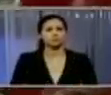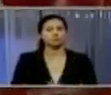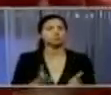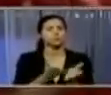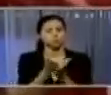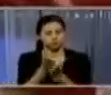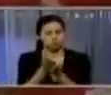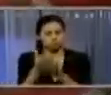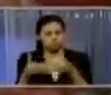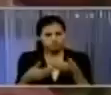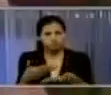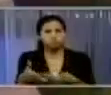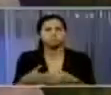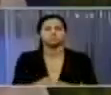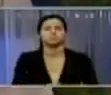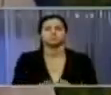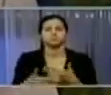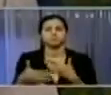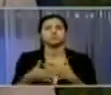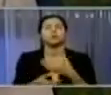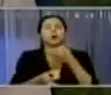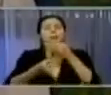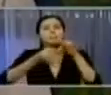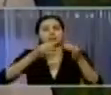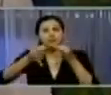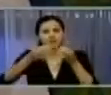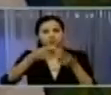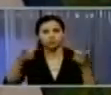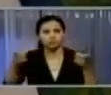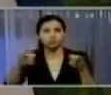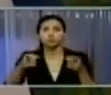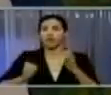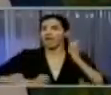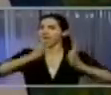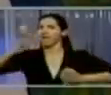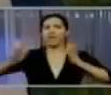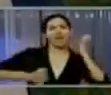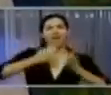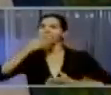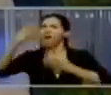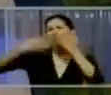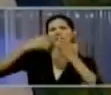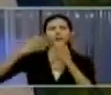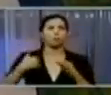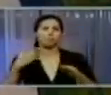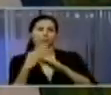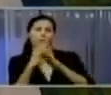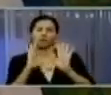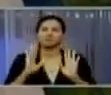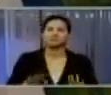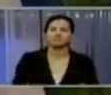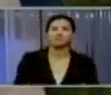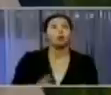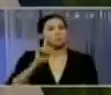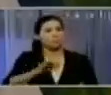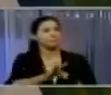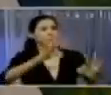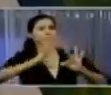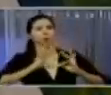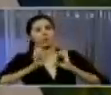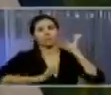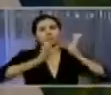continuemos. Les estaba explicando. Pasa que ustedes se emocionan. Y lo hacen emocionar a uno.